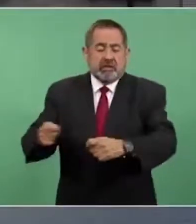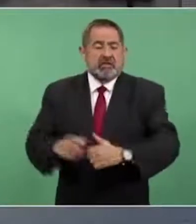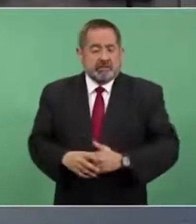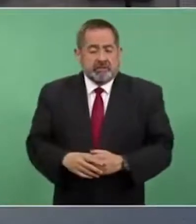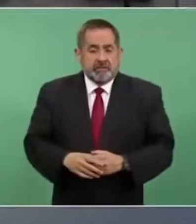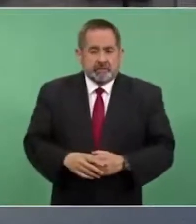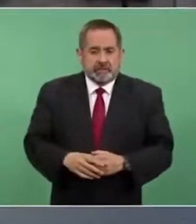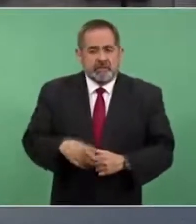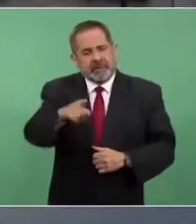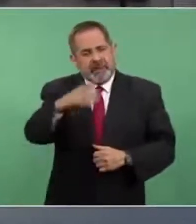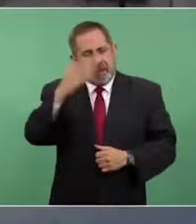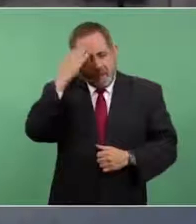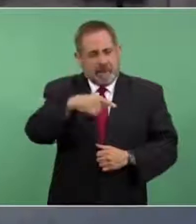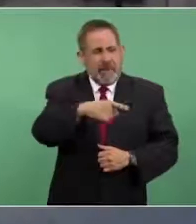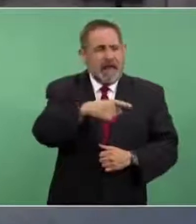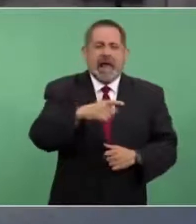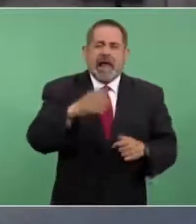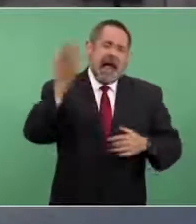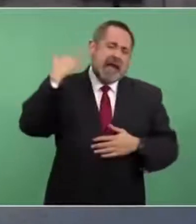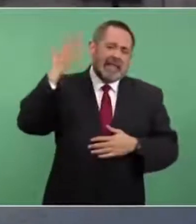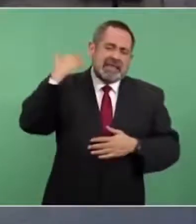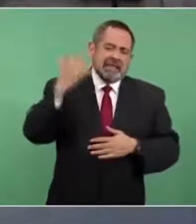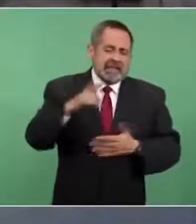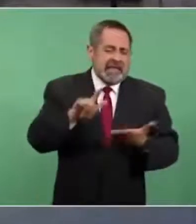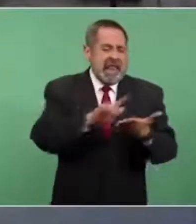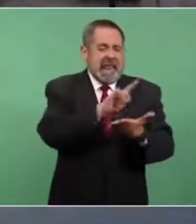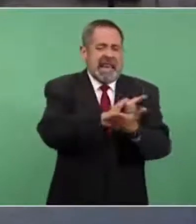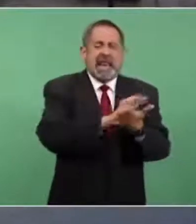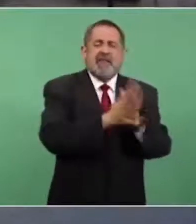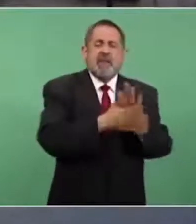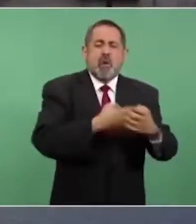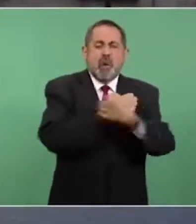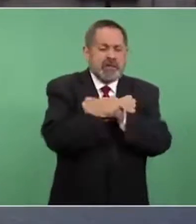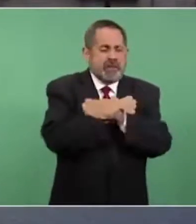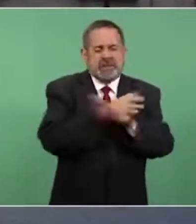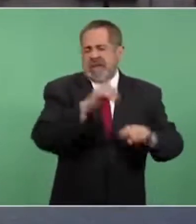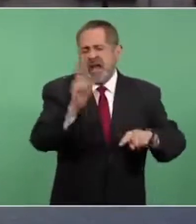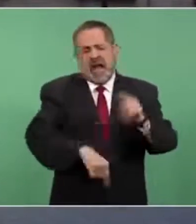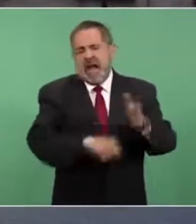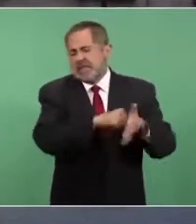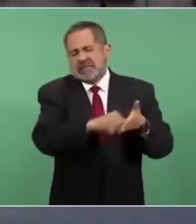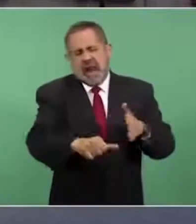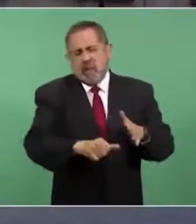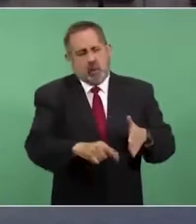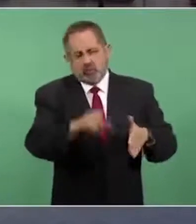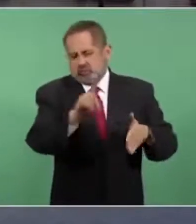Cancelamos la mal llamada reforma educativa que se quiso